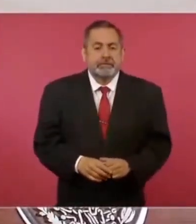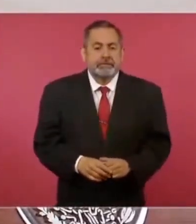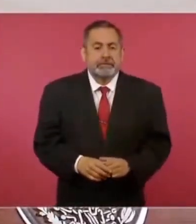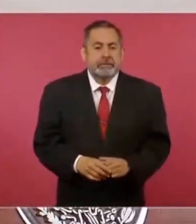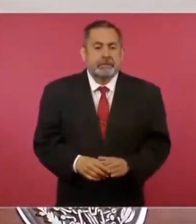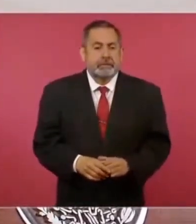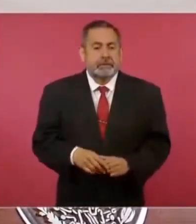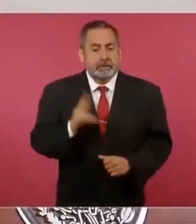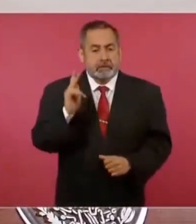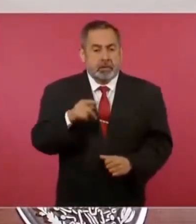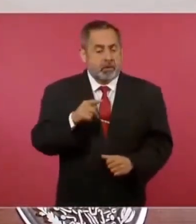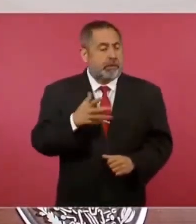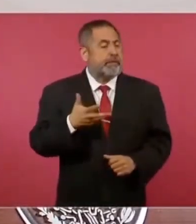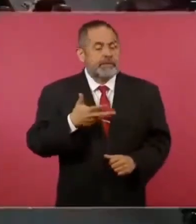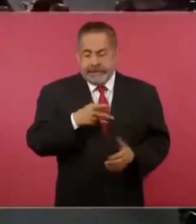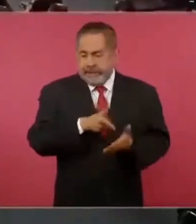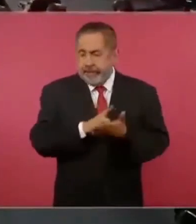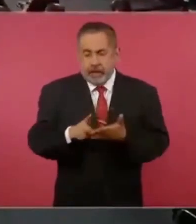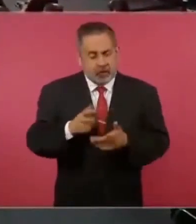pero están en su derecho.